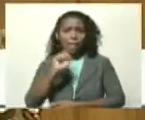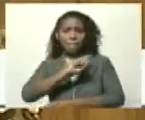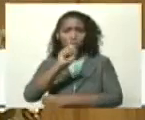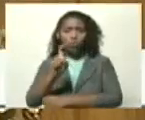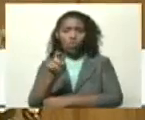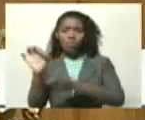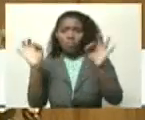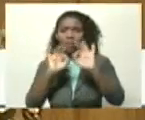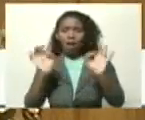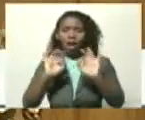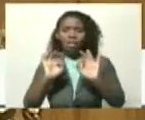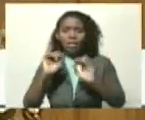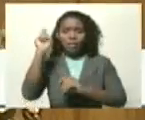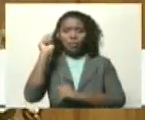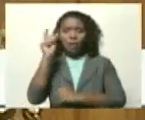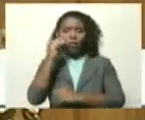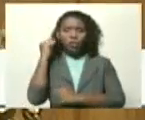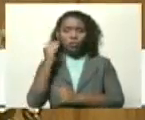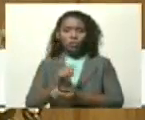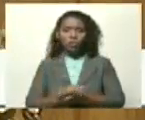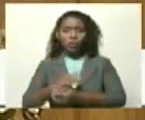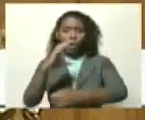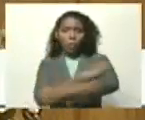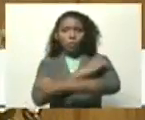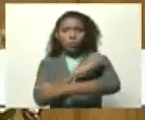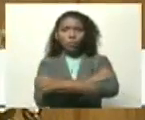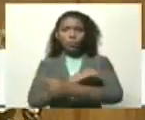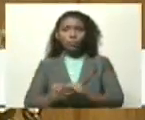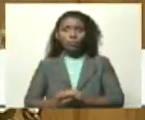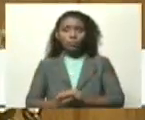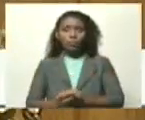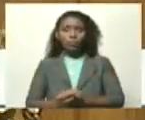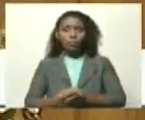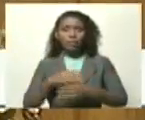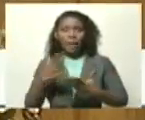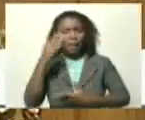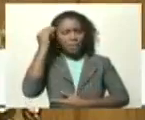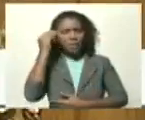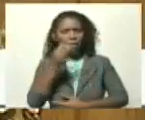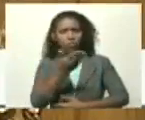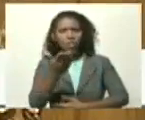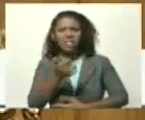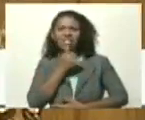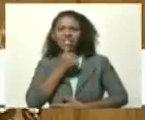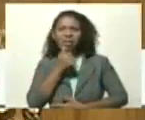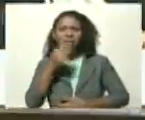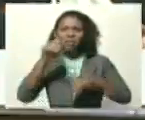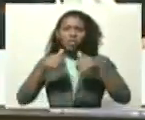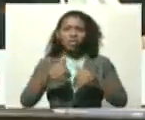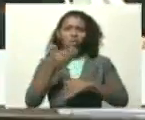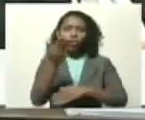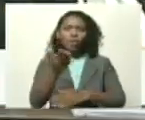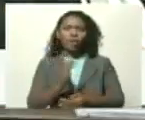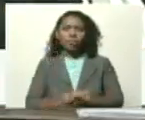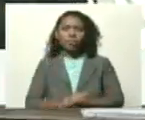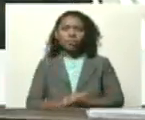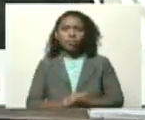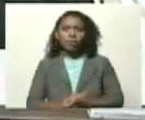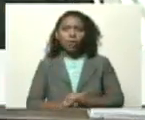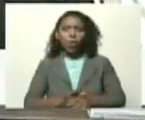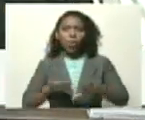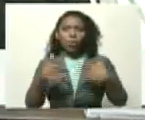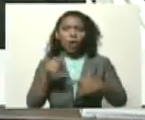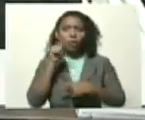nadie, diputados y diputadas de la oposición, ¿qué piensa usted? ¿Por quién va a votar usted? ¿Cuál es